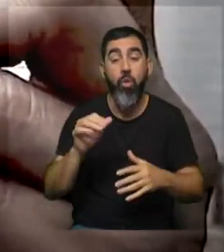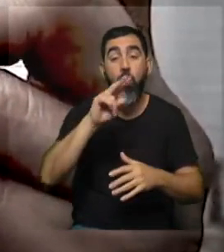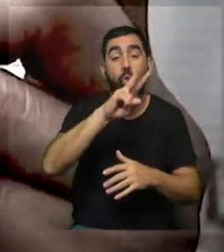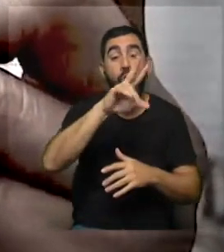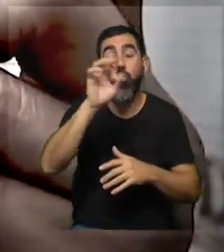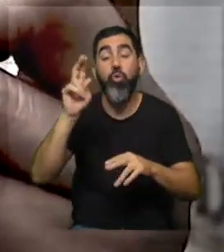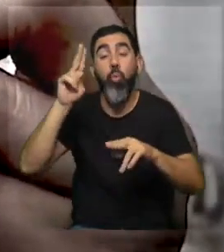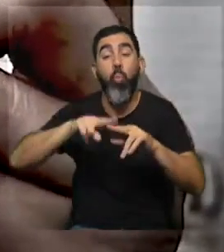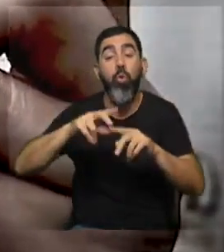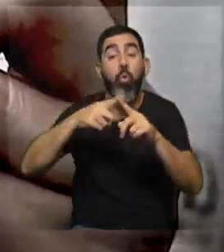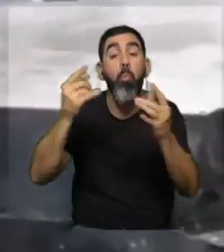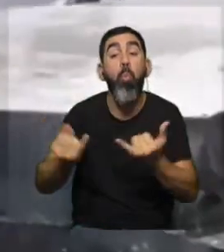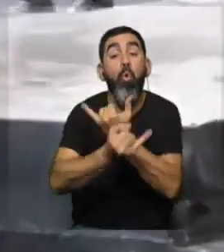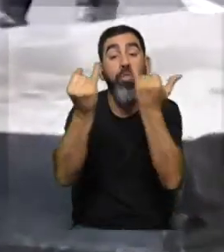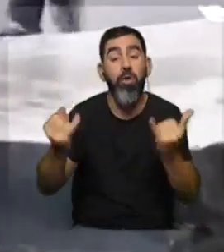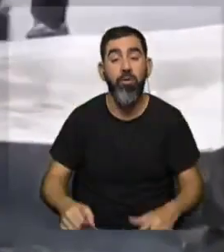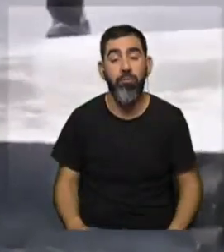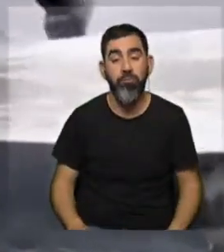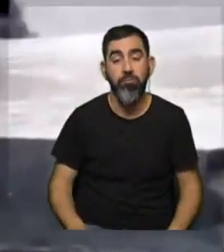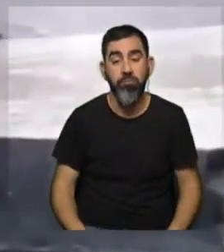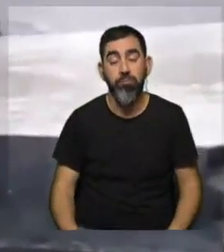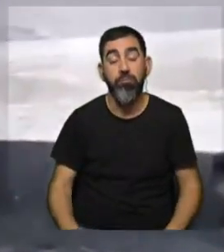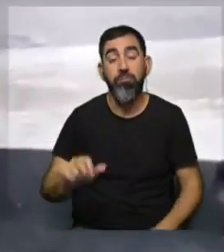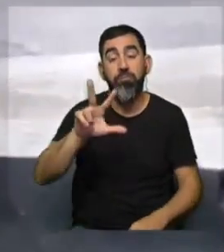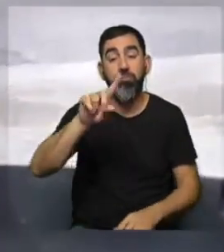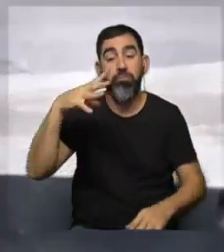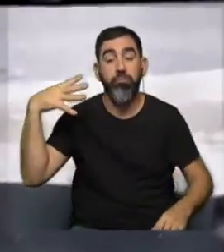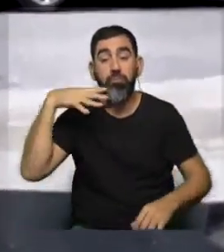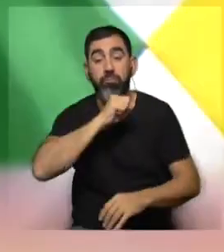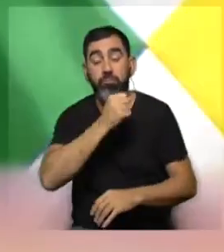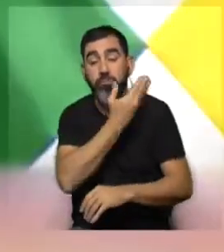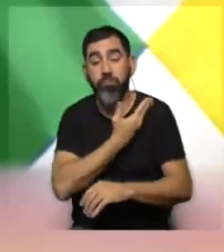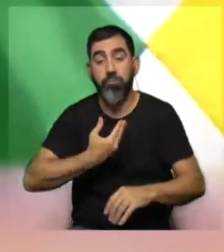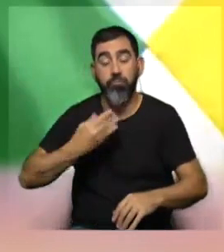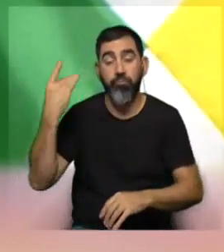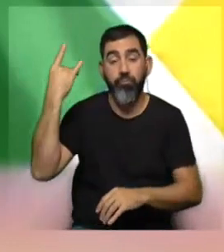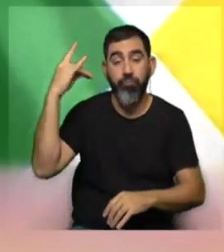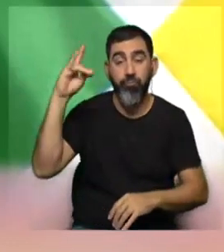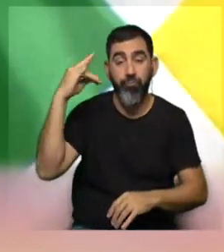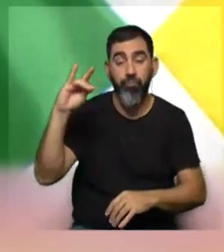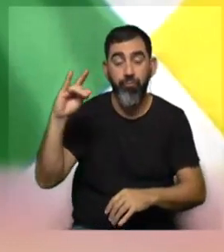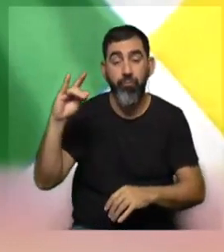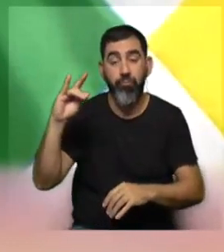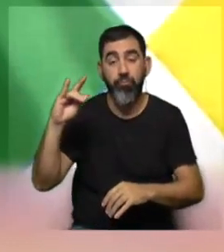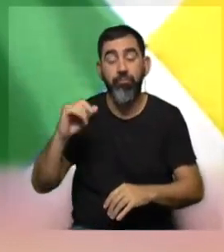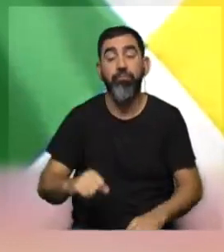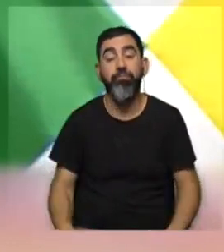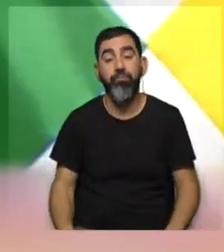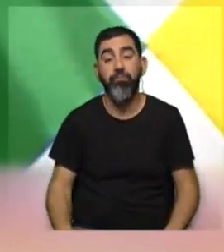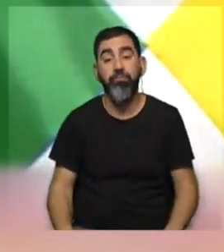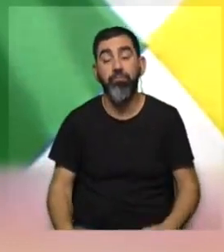200 los fallecidos diarios En este contexto el 31 de agosto el presidente de Bolivia Luis Arce dio a conocer